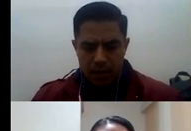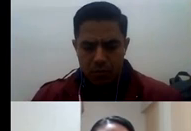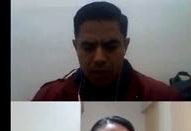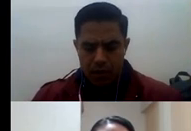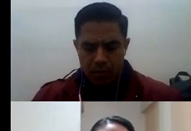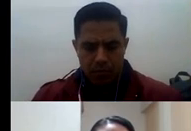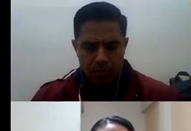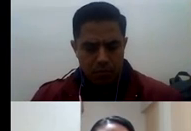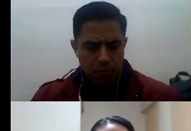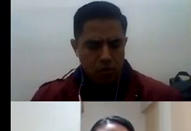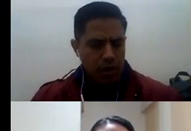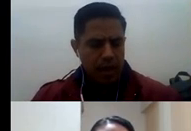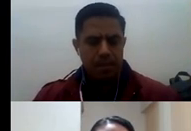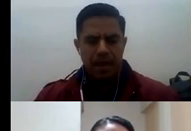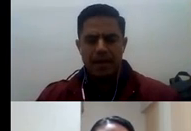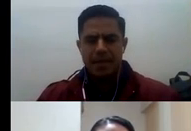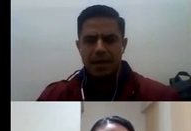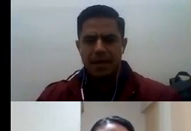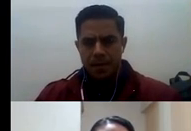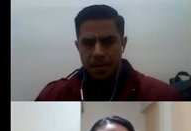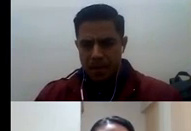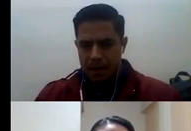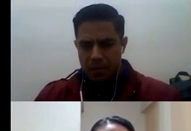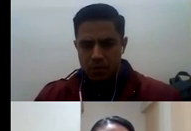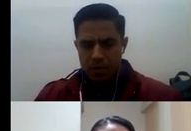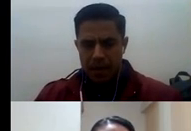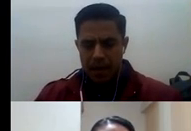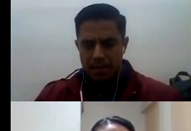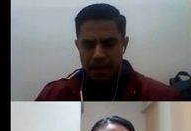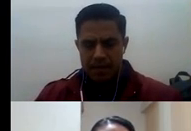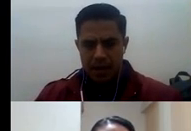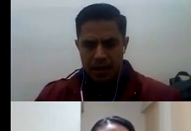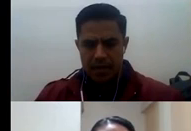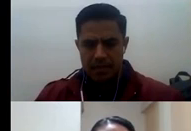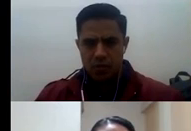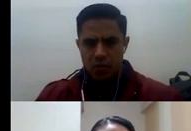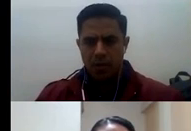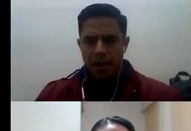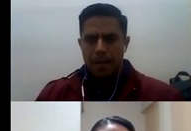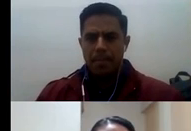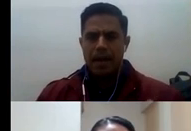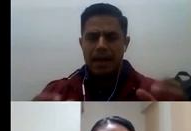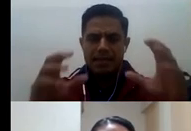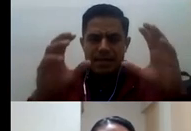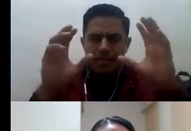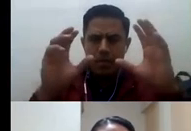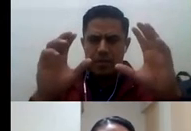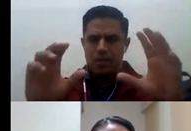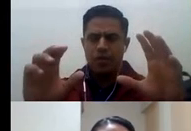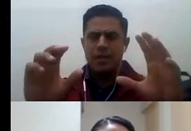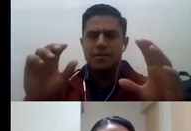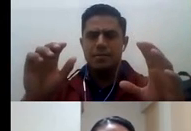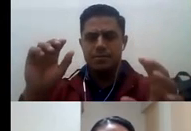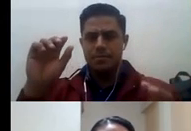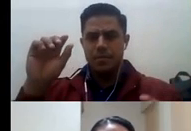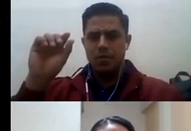hacer mucho hincapié es que trabajamos muy bien la empresa y el instituto para que esas